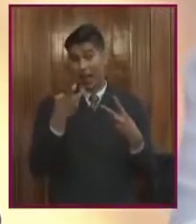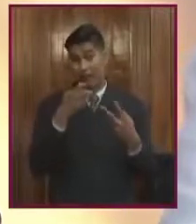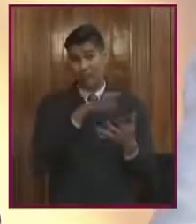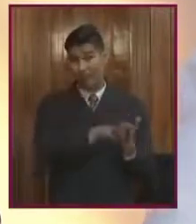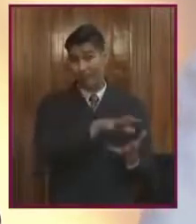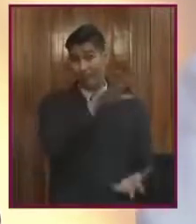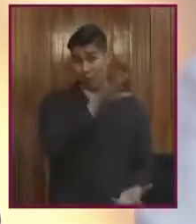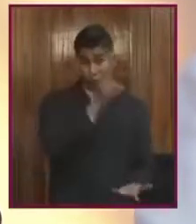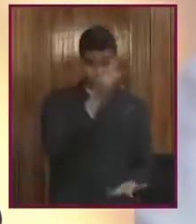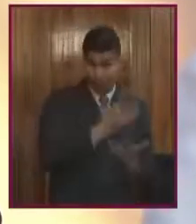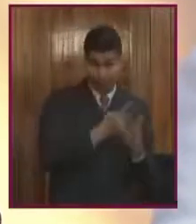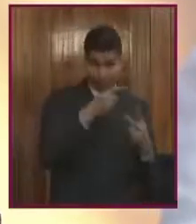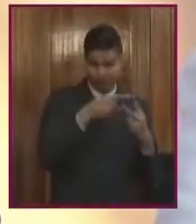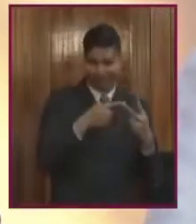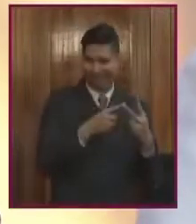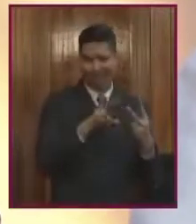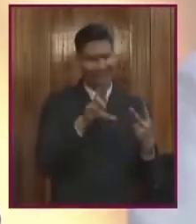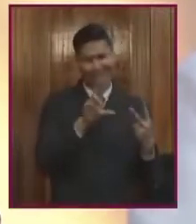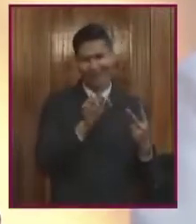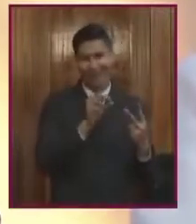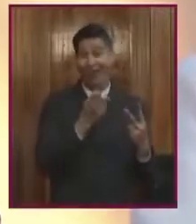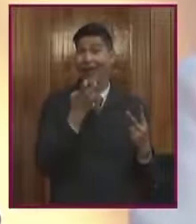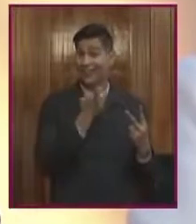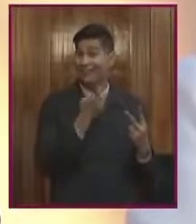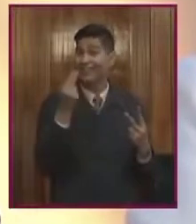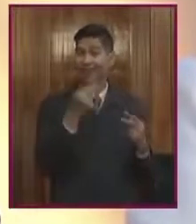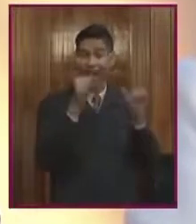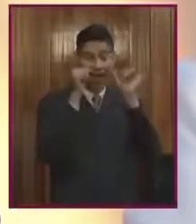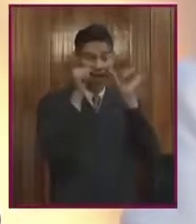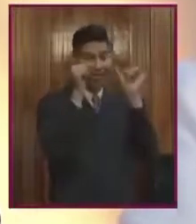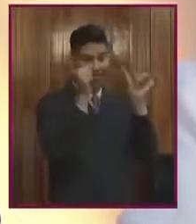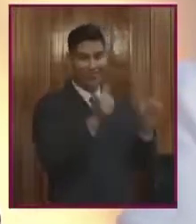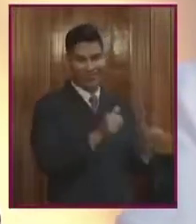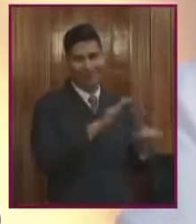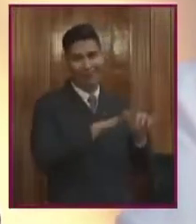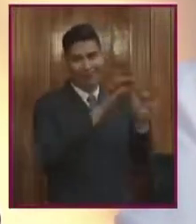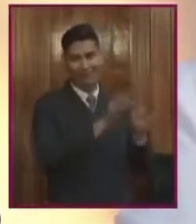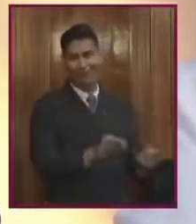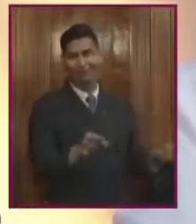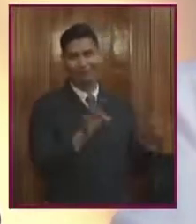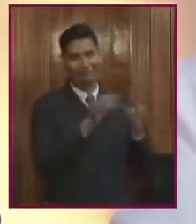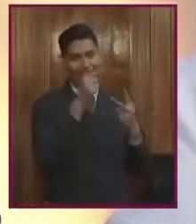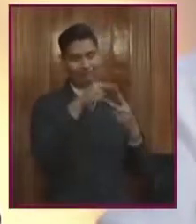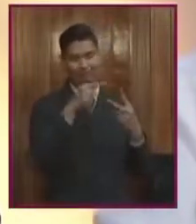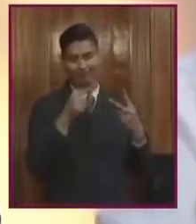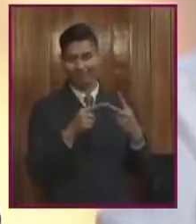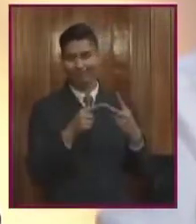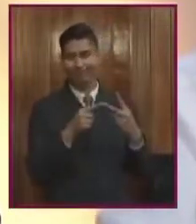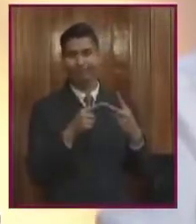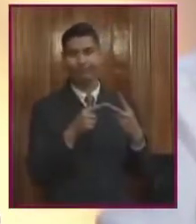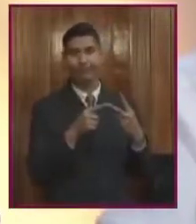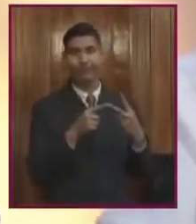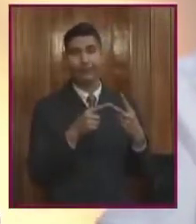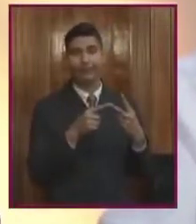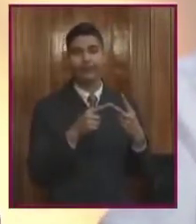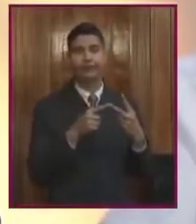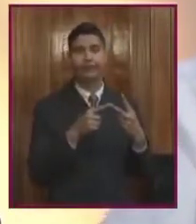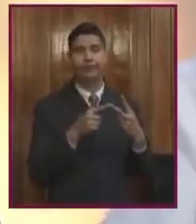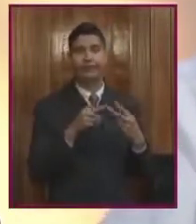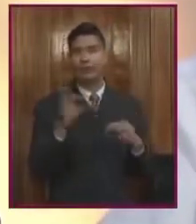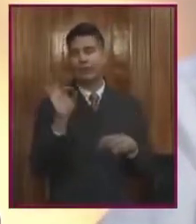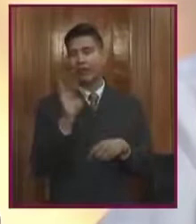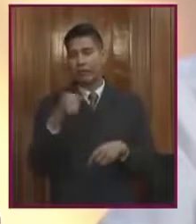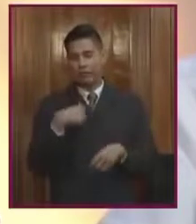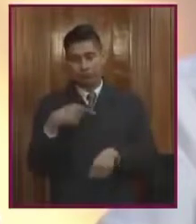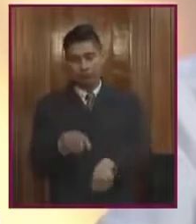sean los únicos, sino sencillamente por la necesidad también de acotar la intervención de la palabra que me